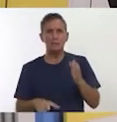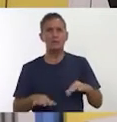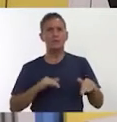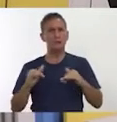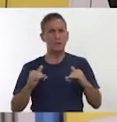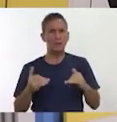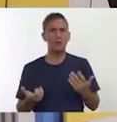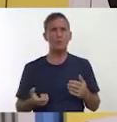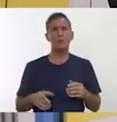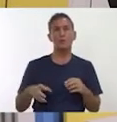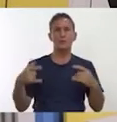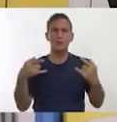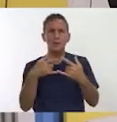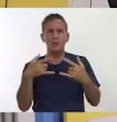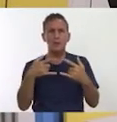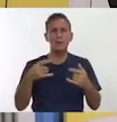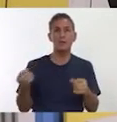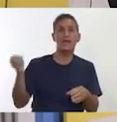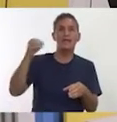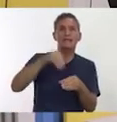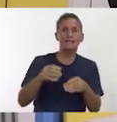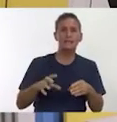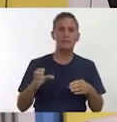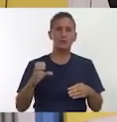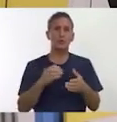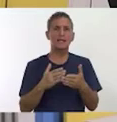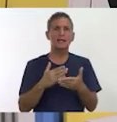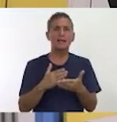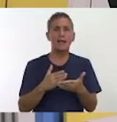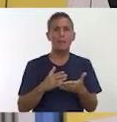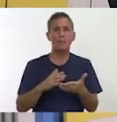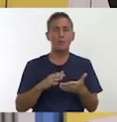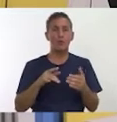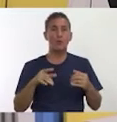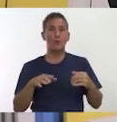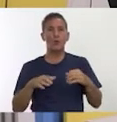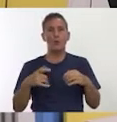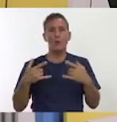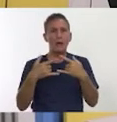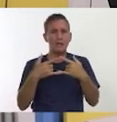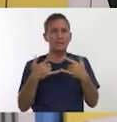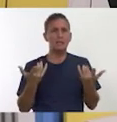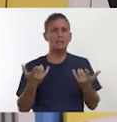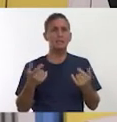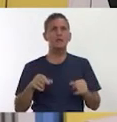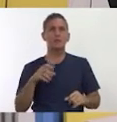imán dentro del campo magnético, aparece corriente eléctrica en el